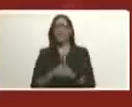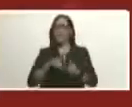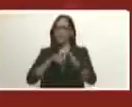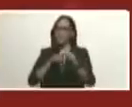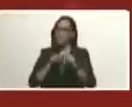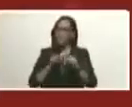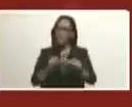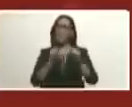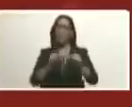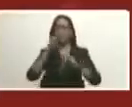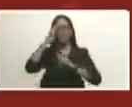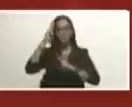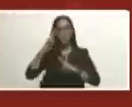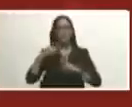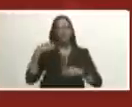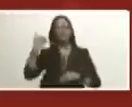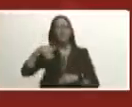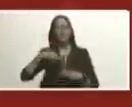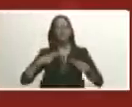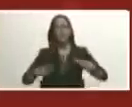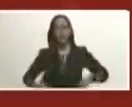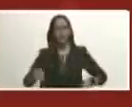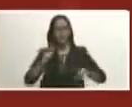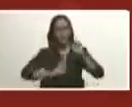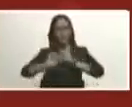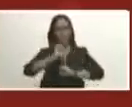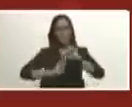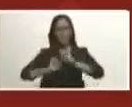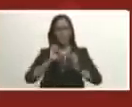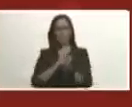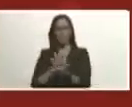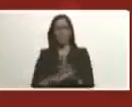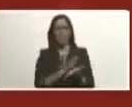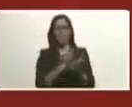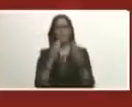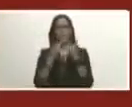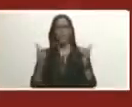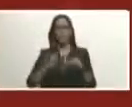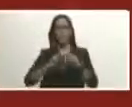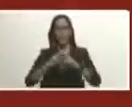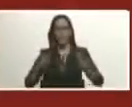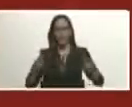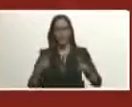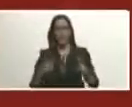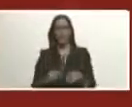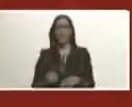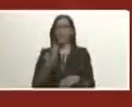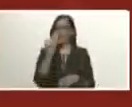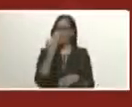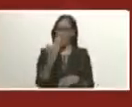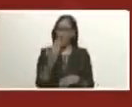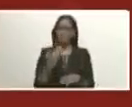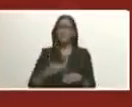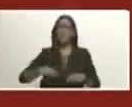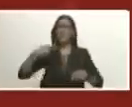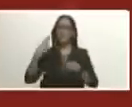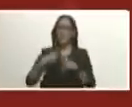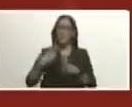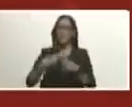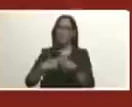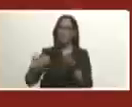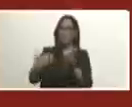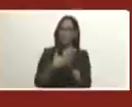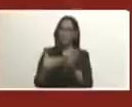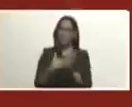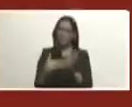respeto a los derechos humanos, la defensa de la estabilidad democrática y la paz. Ante la más feroz agresión imperialista que haya sufrido